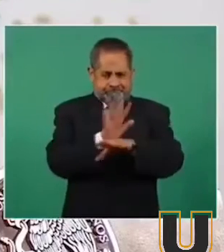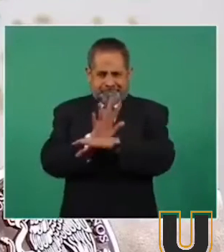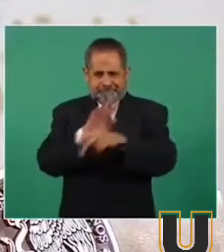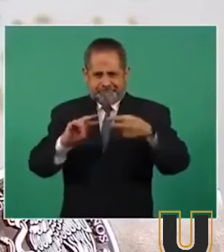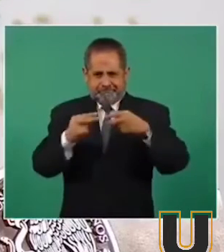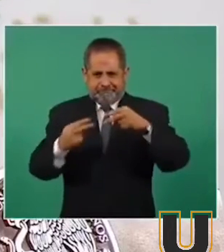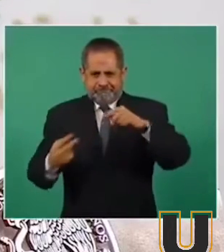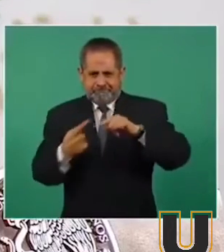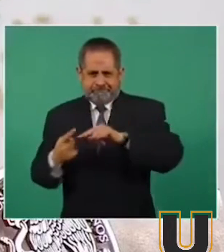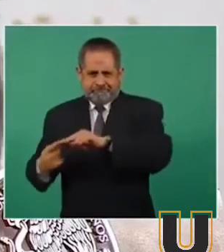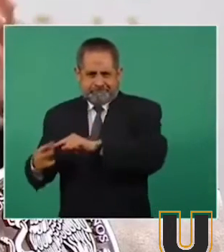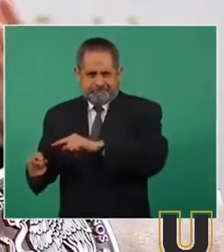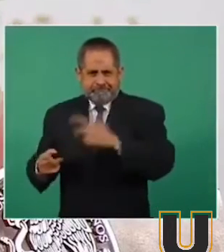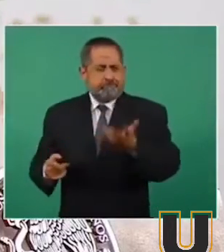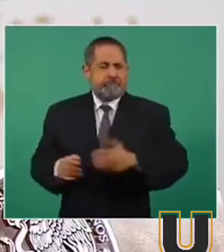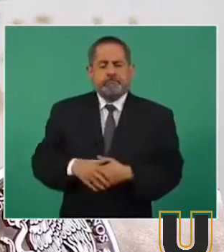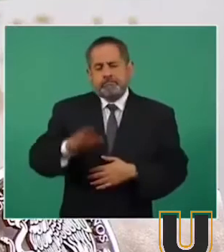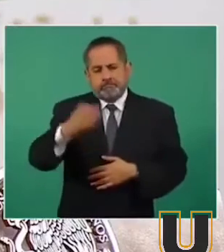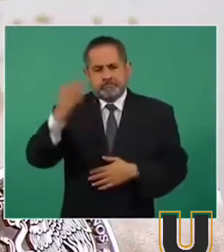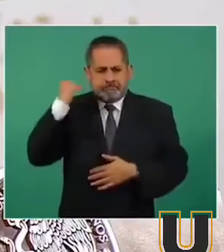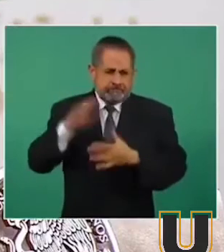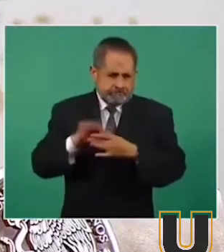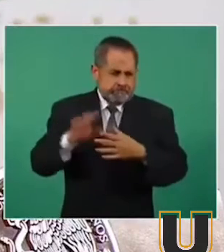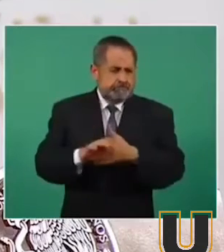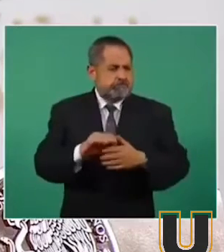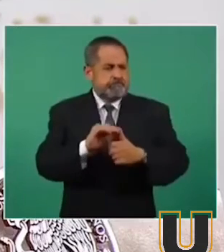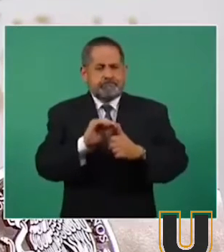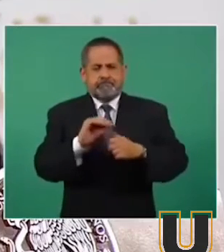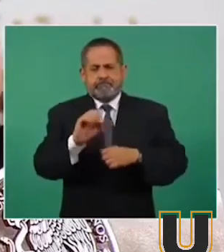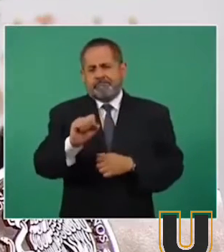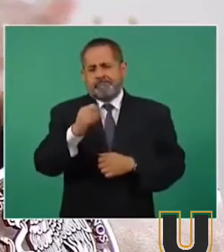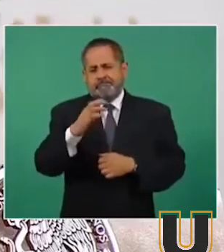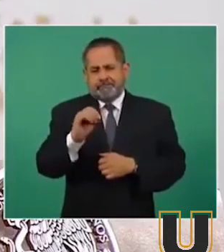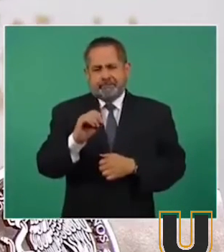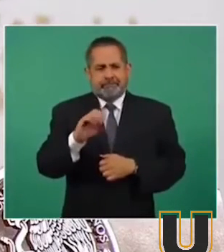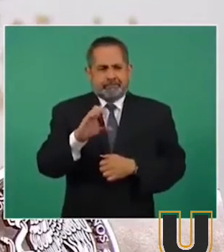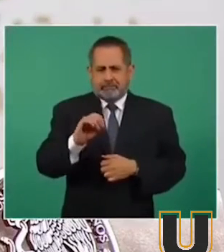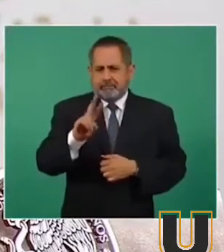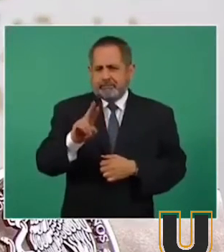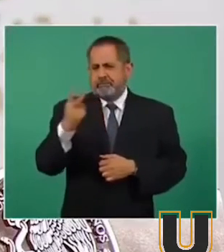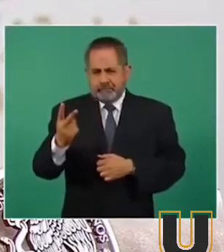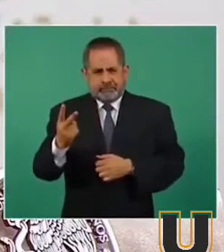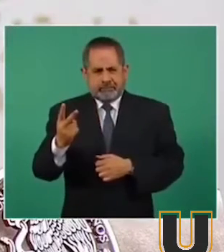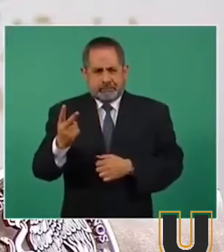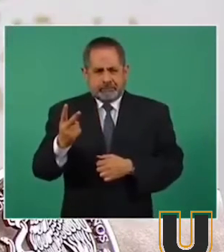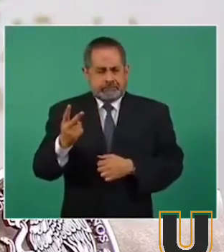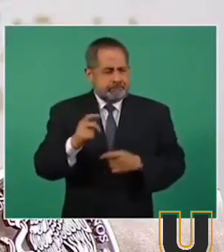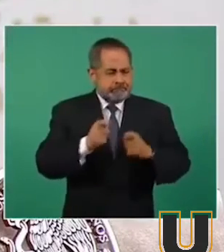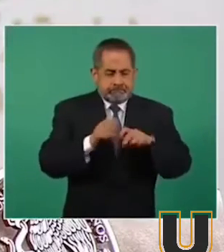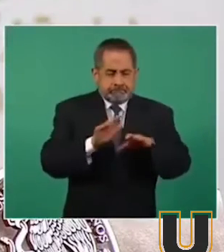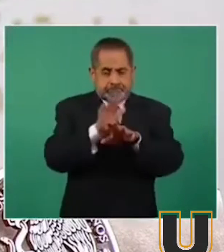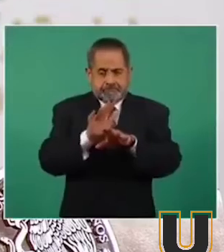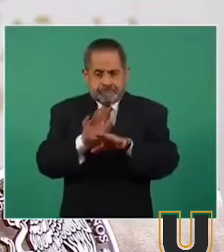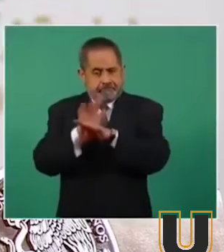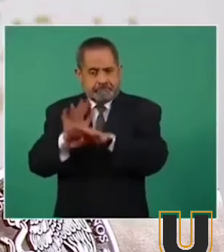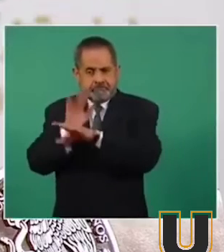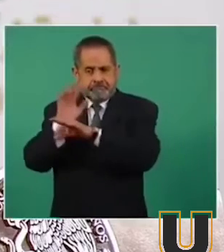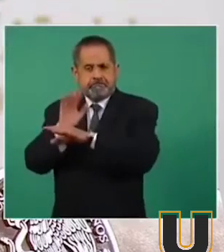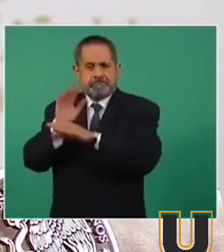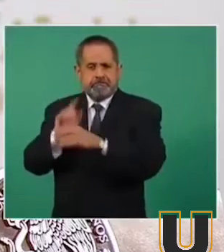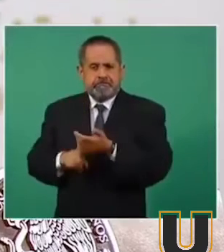explicado en otras ocasiones, el virus SARS-CoV-2 es un virus que muta con considerable velocidad, un poco menos que los